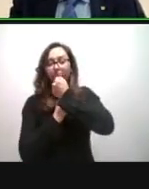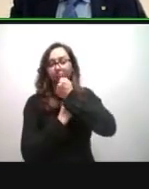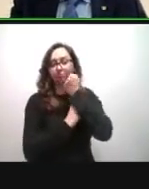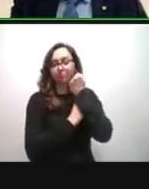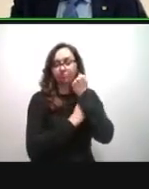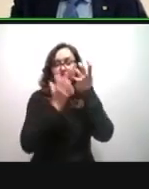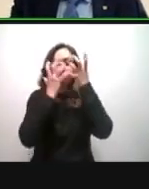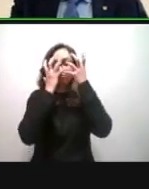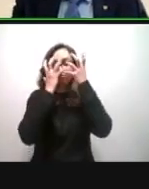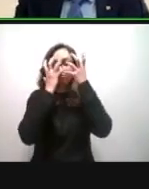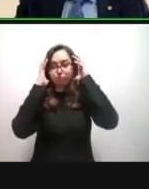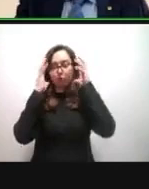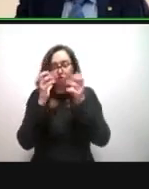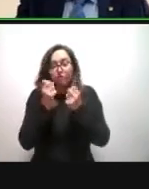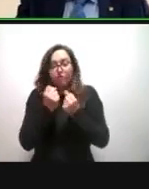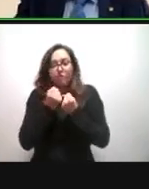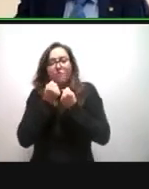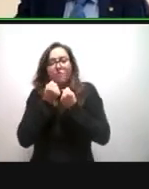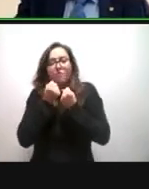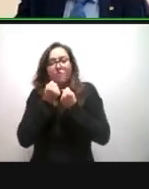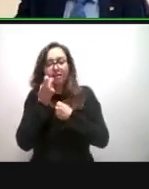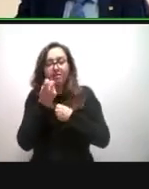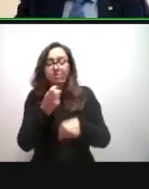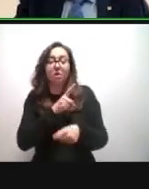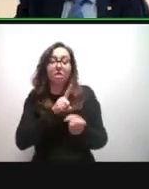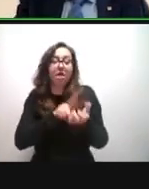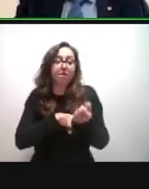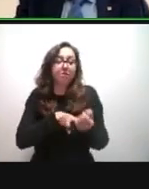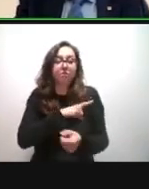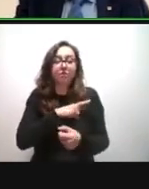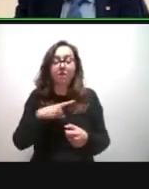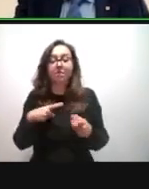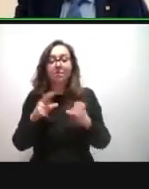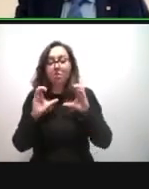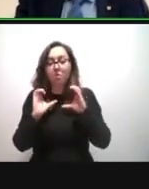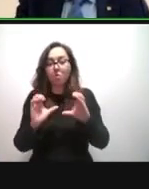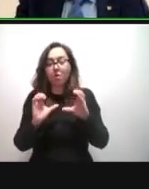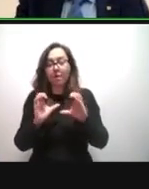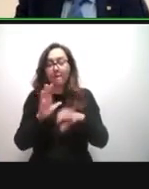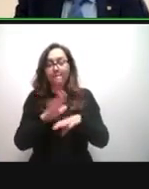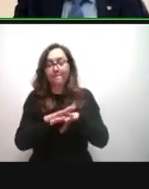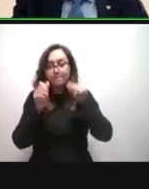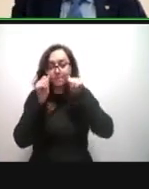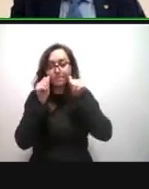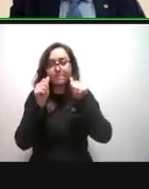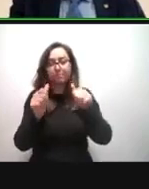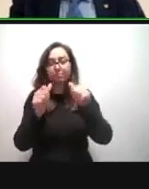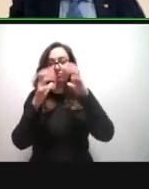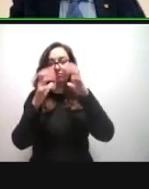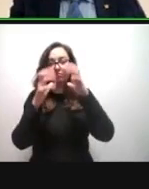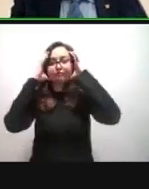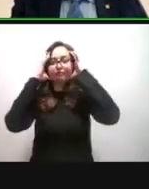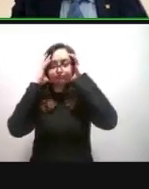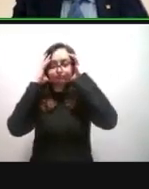el cuidado de las estructuras requiere de una atención directa e inmovilización, como en los casos de las